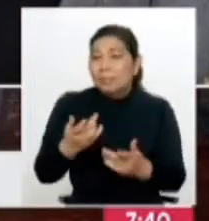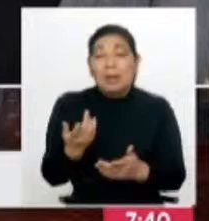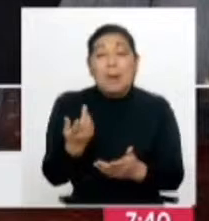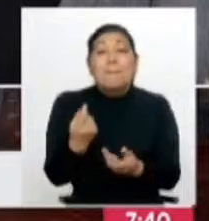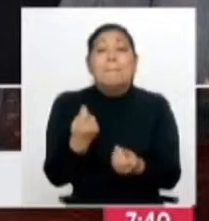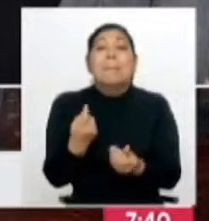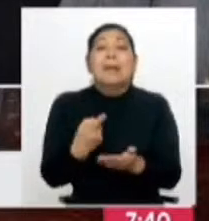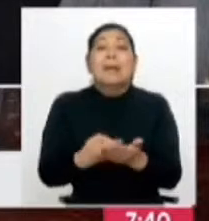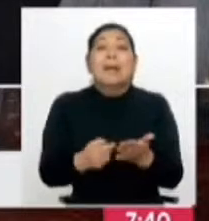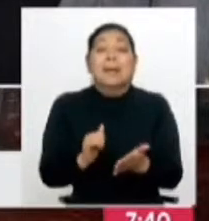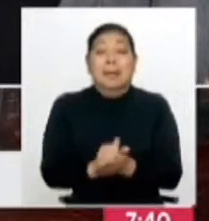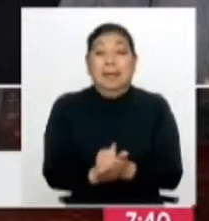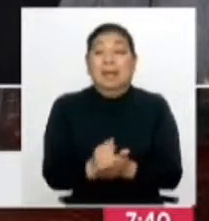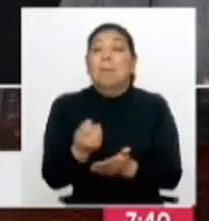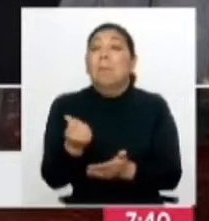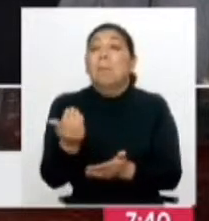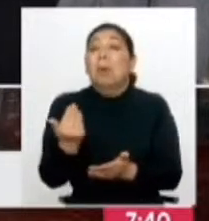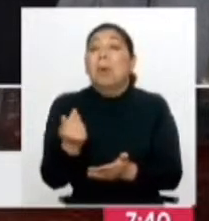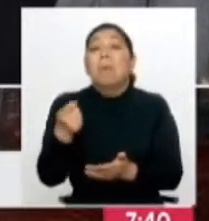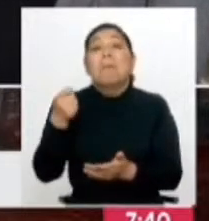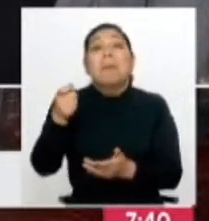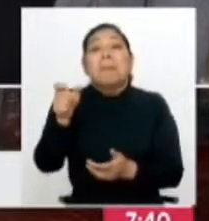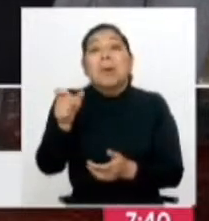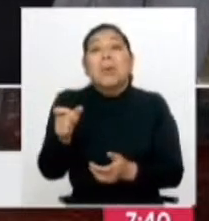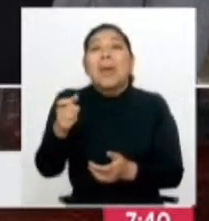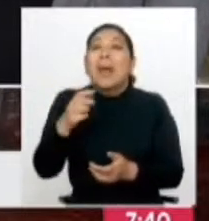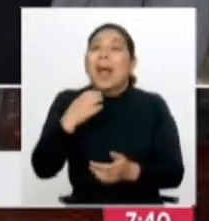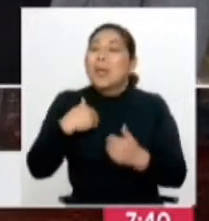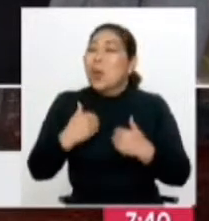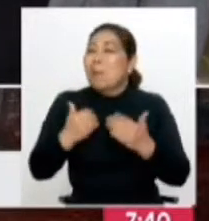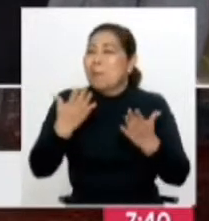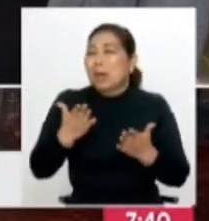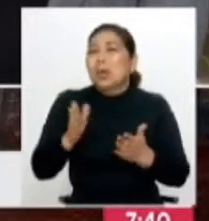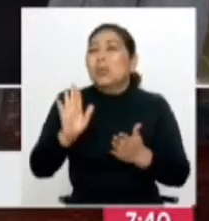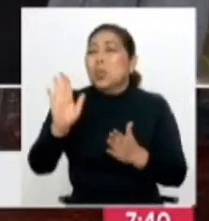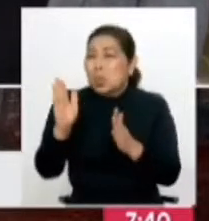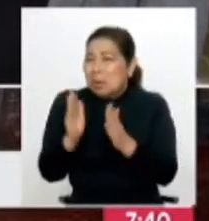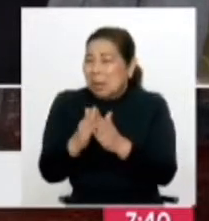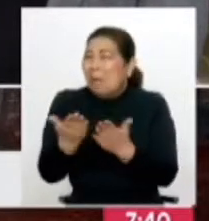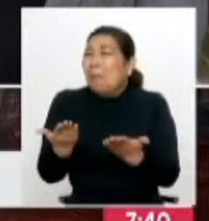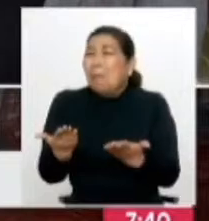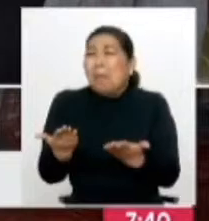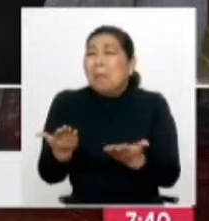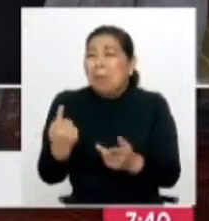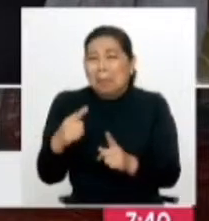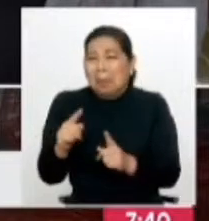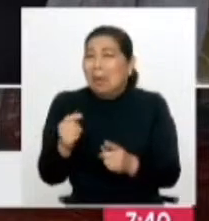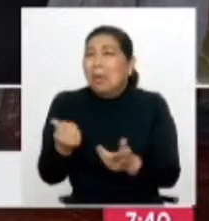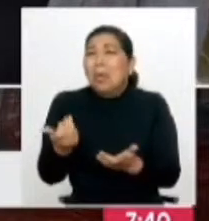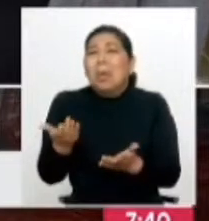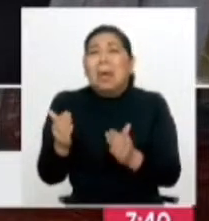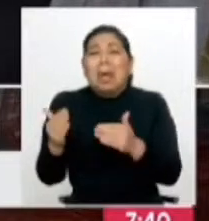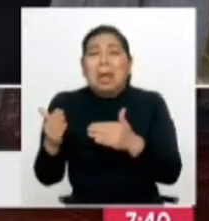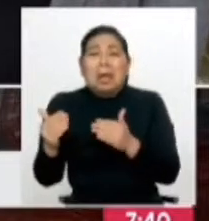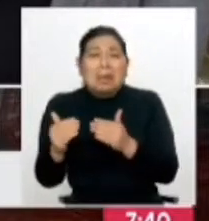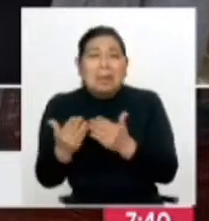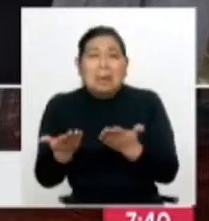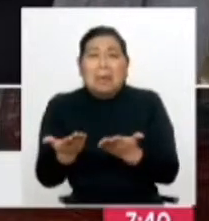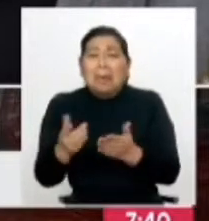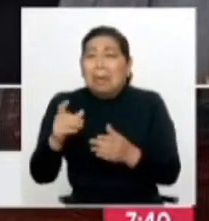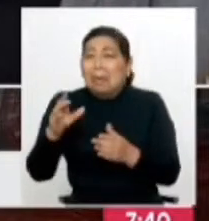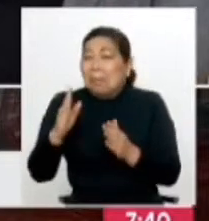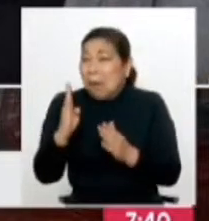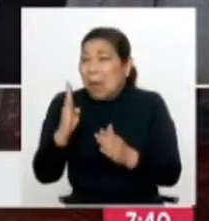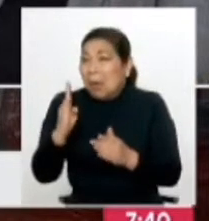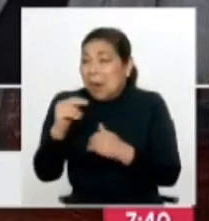la idea es, ¿para qué pedirle a un pensionista que se mueva de su casa, de repente no tiene un agente, no tiene un